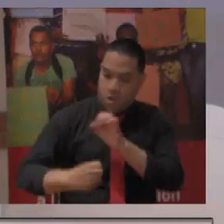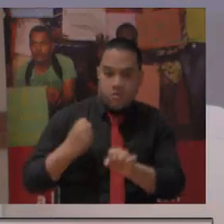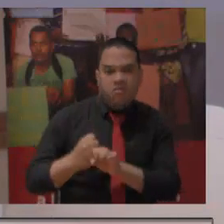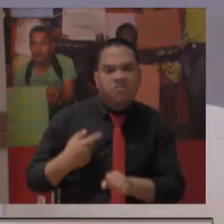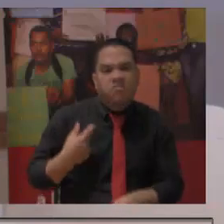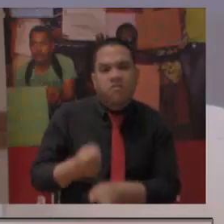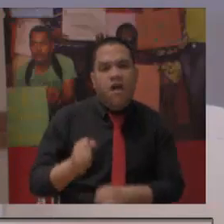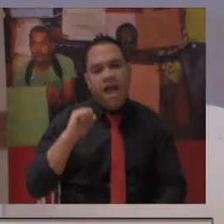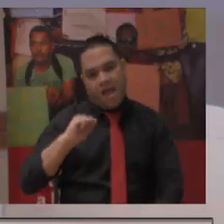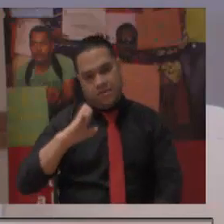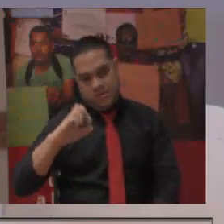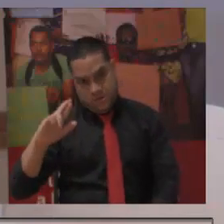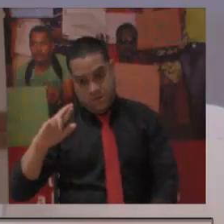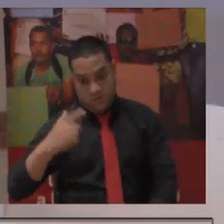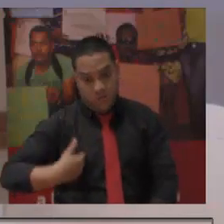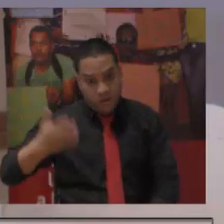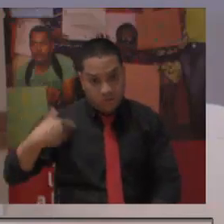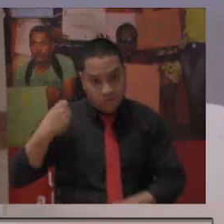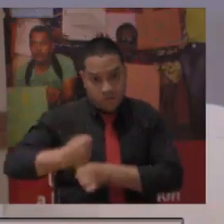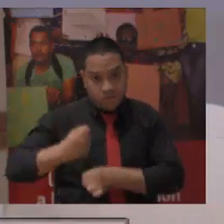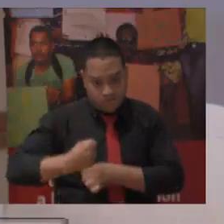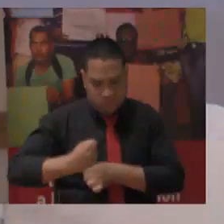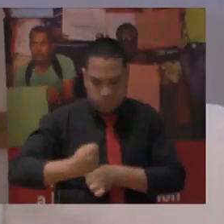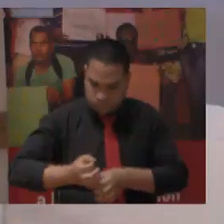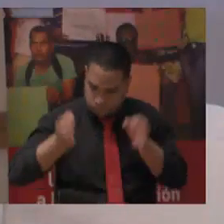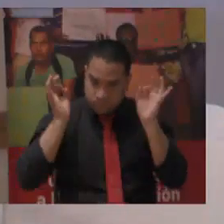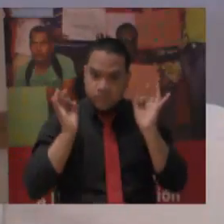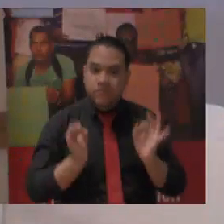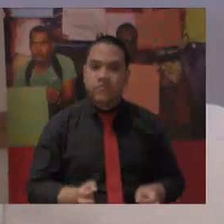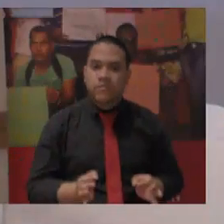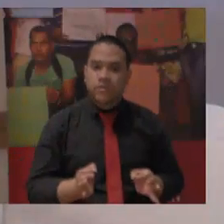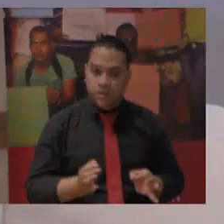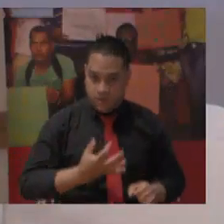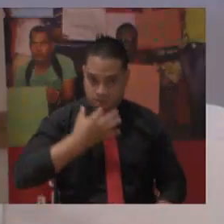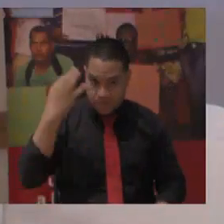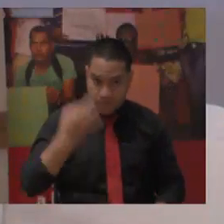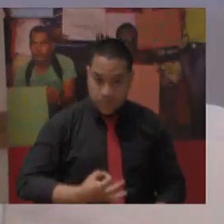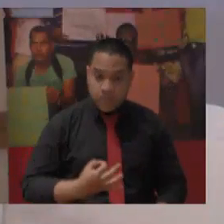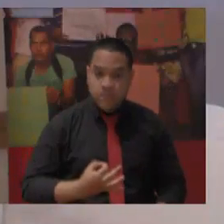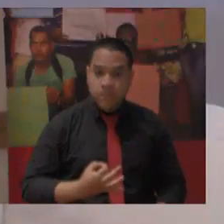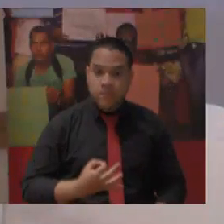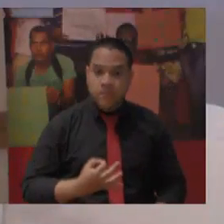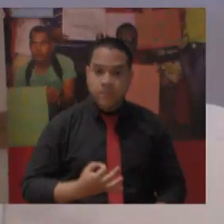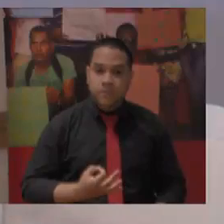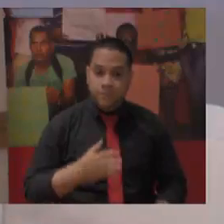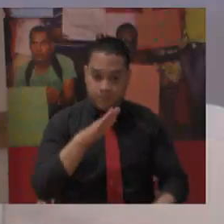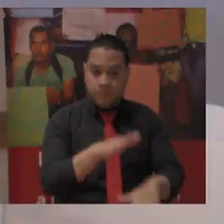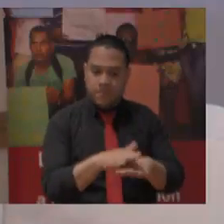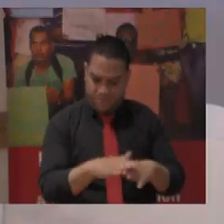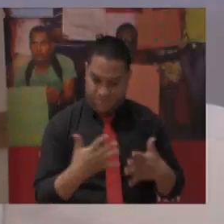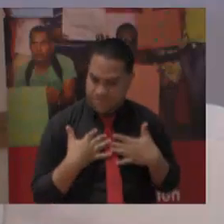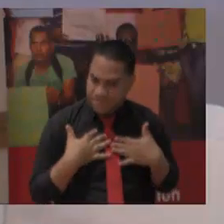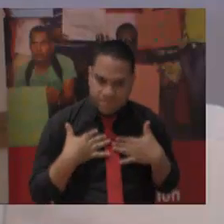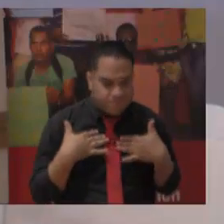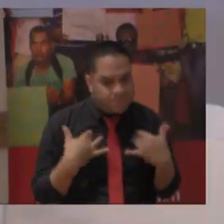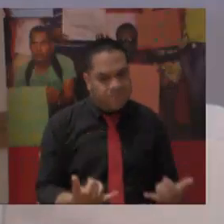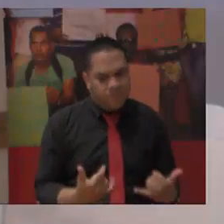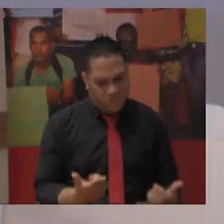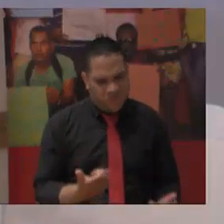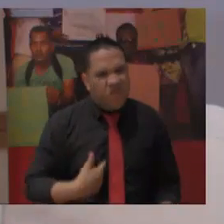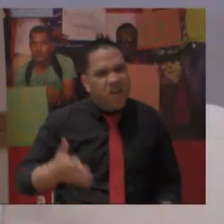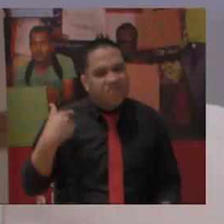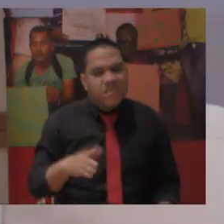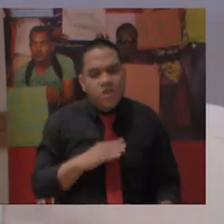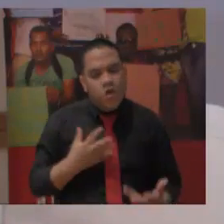pero con quienes además me di el lujo, y lo digo con toda la franqueza y con toda la felicidad del mundo, me di el lujo de